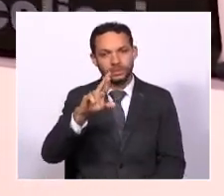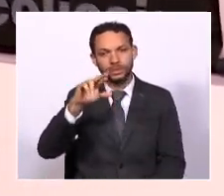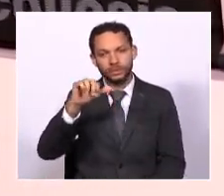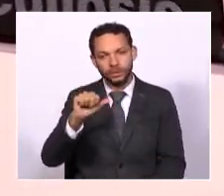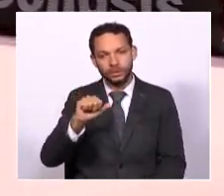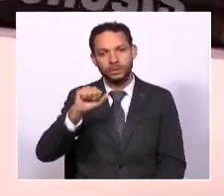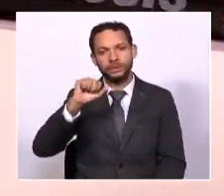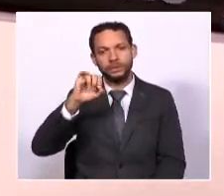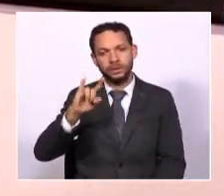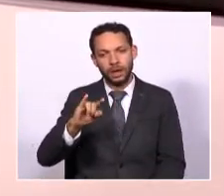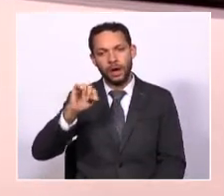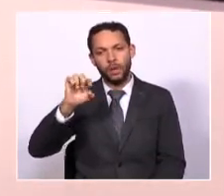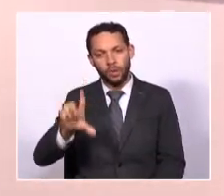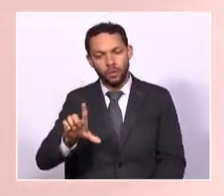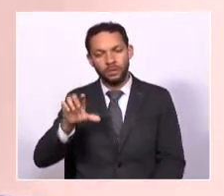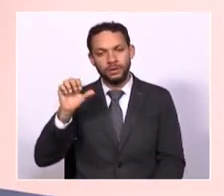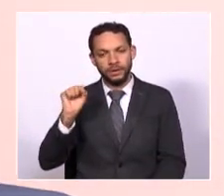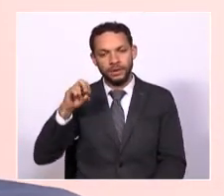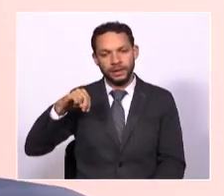Londoño.